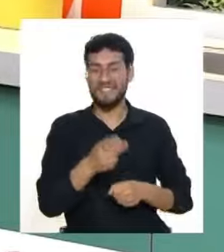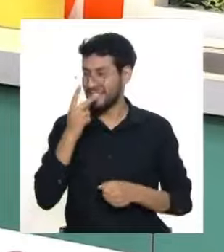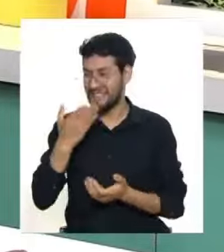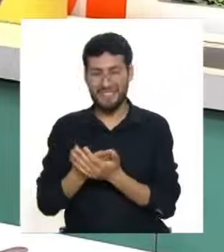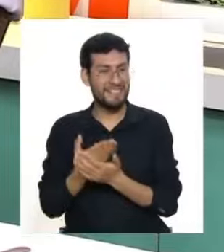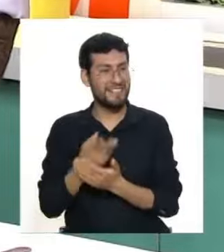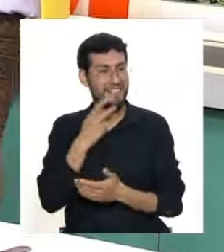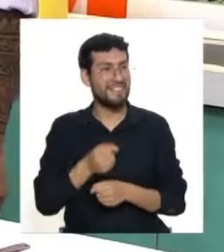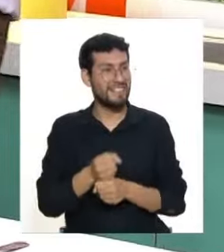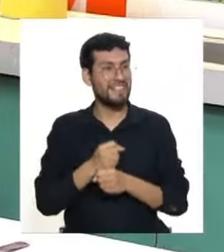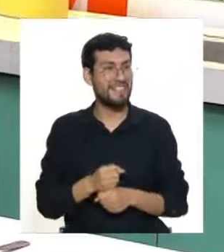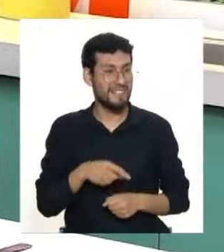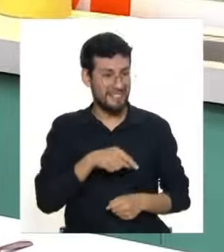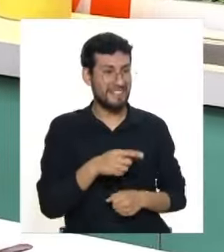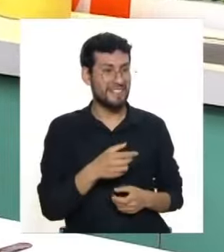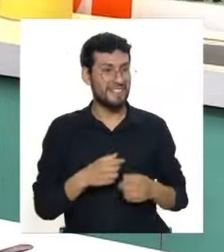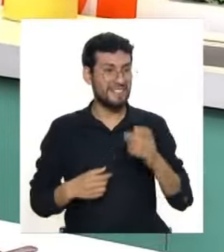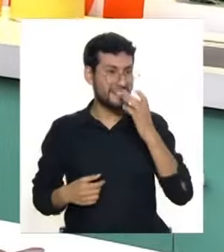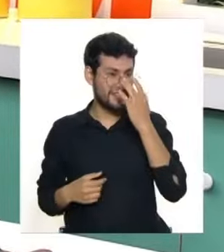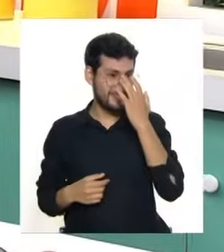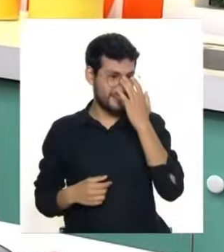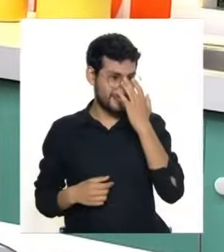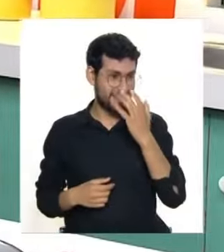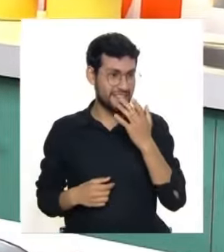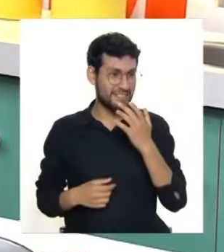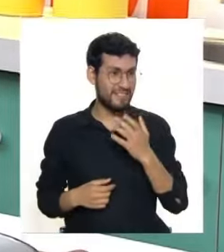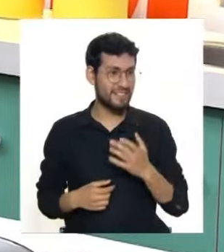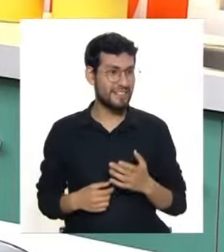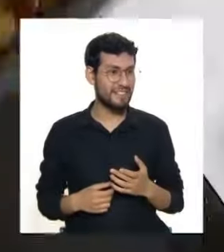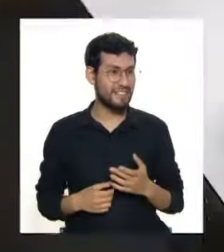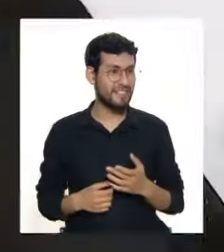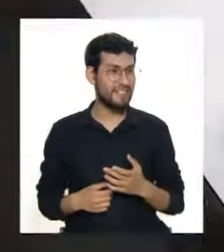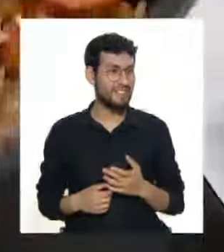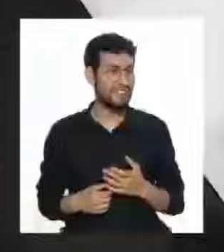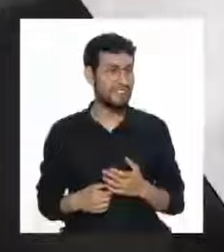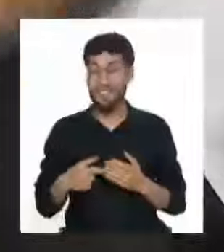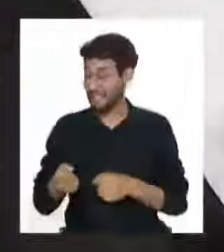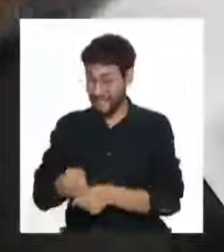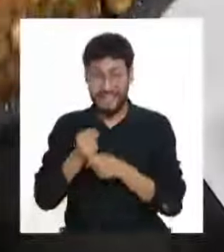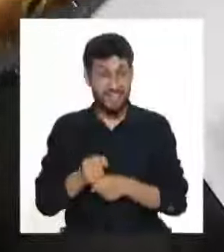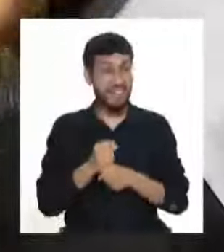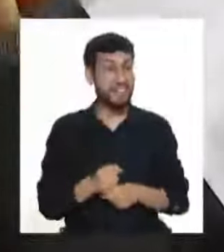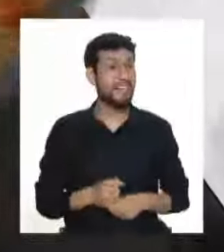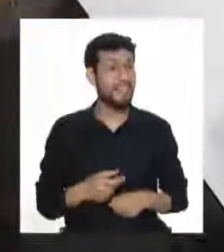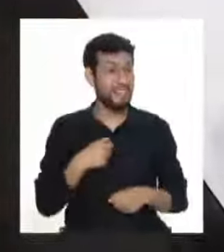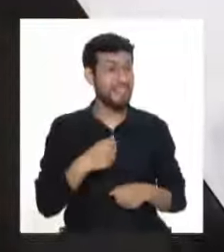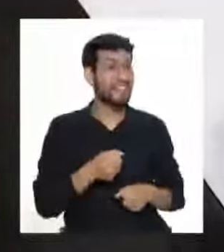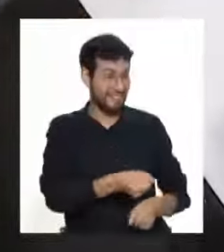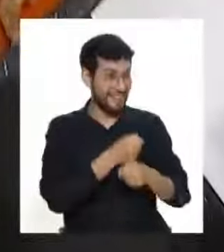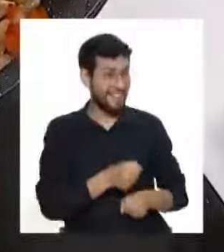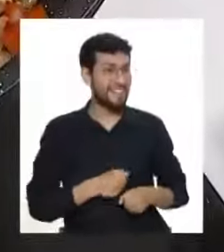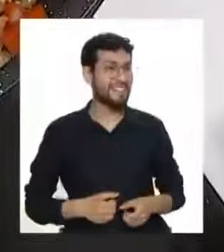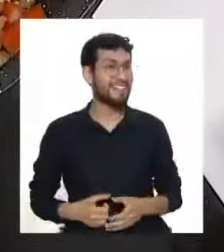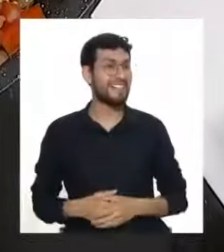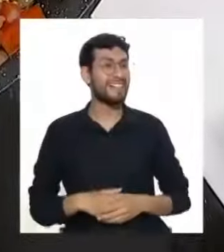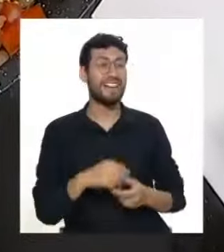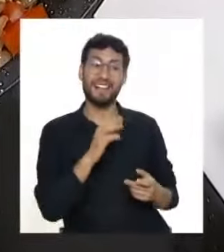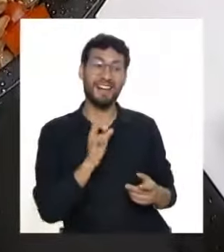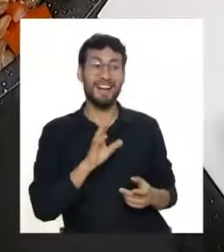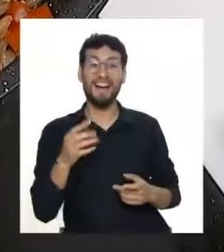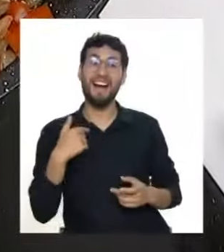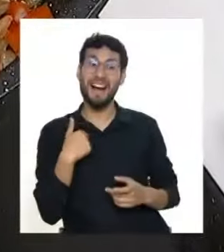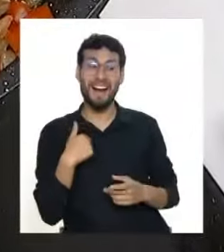Una salteadita. ¿Pero con esto? Con esto. ¿Sí? Así, saltéalo. Ah, que tú dices que le dé la vuelta. Claro. Oye, no